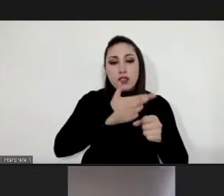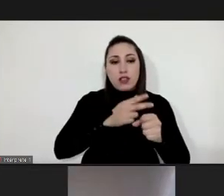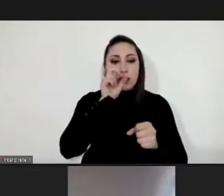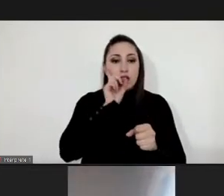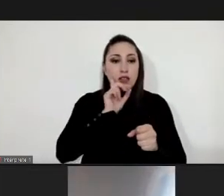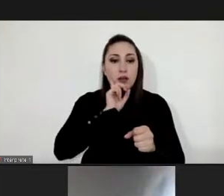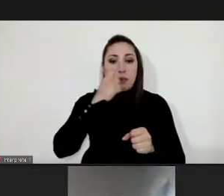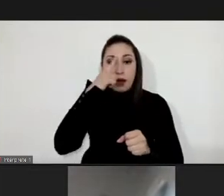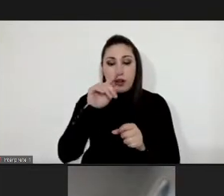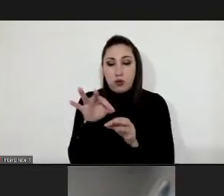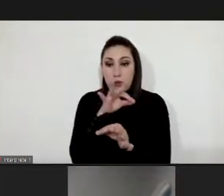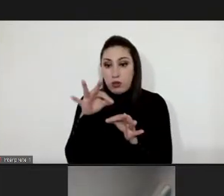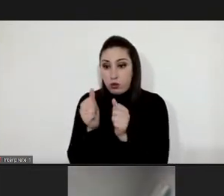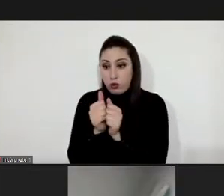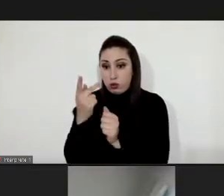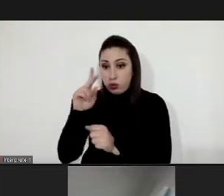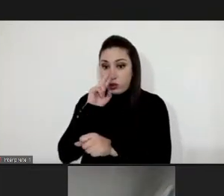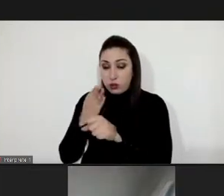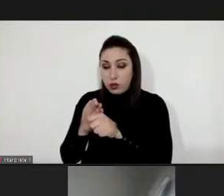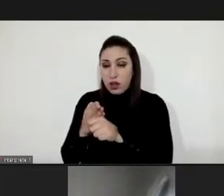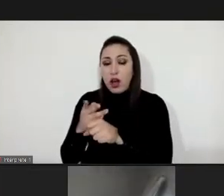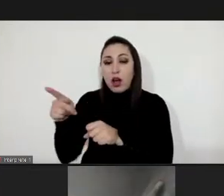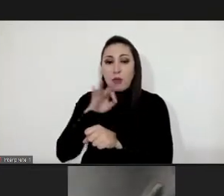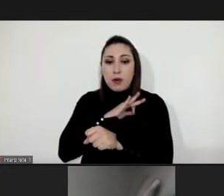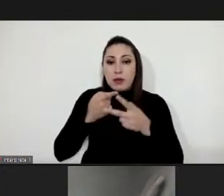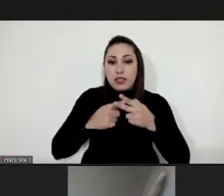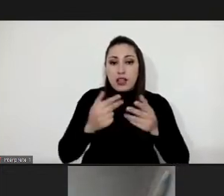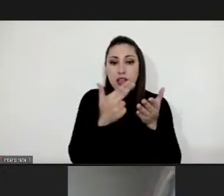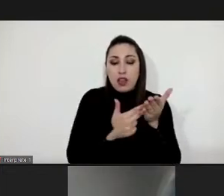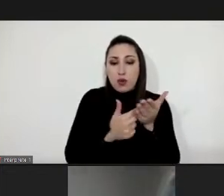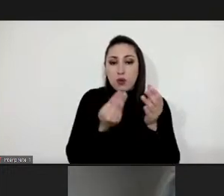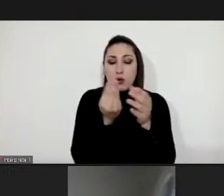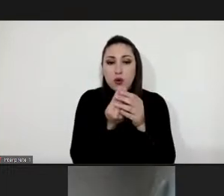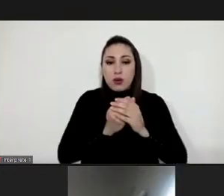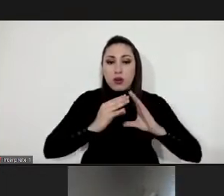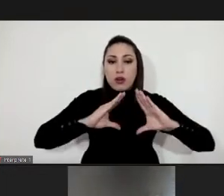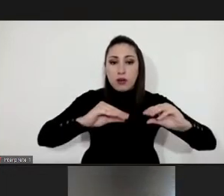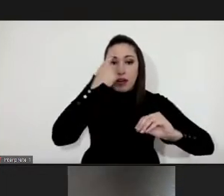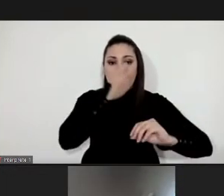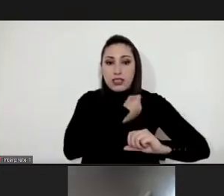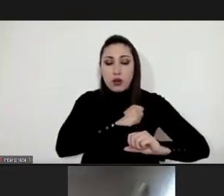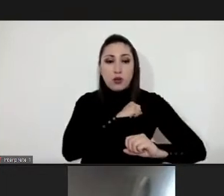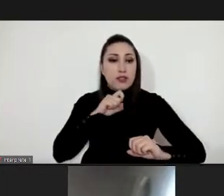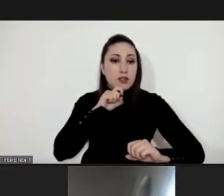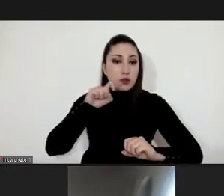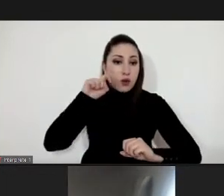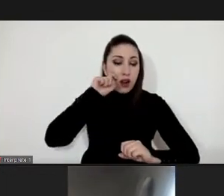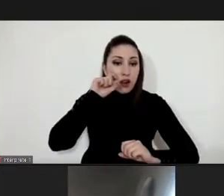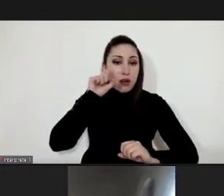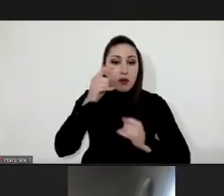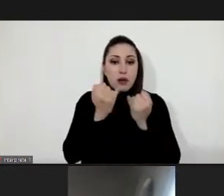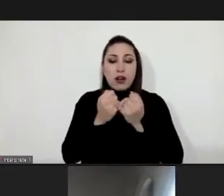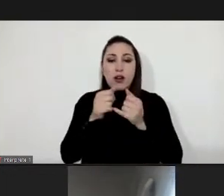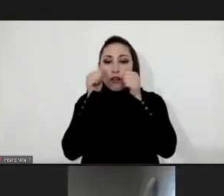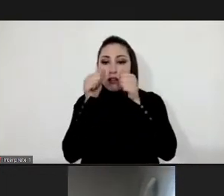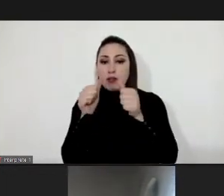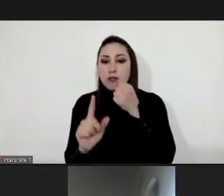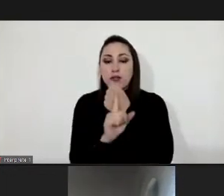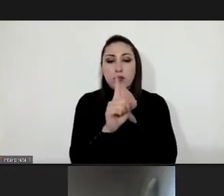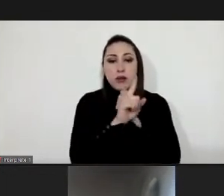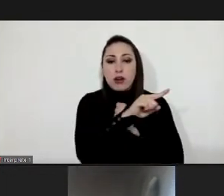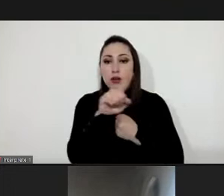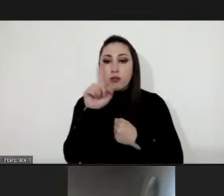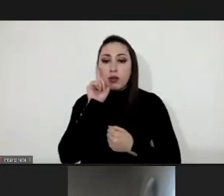sus facultades, lleve a cabo talleres de salud sexual y reproductiva y así se puedan atender las necesidades de las